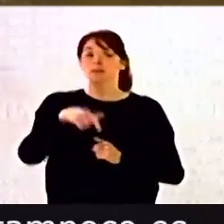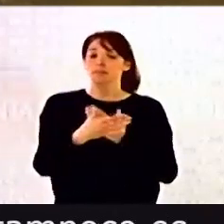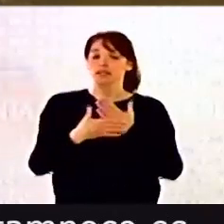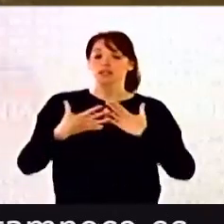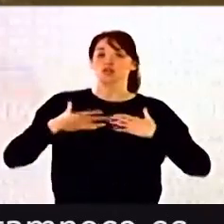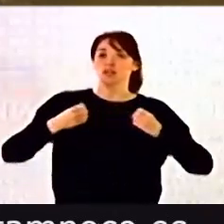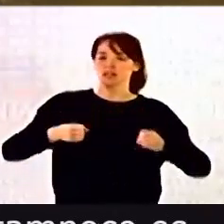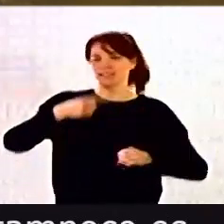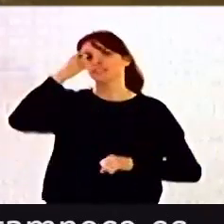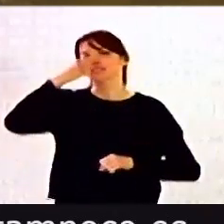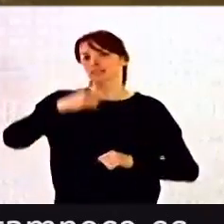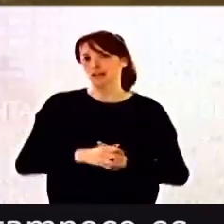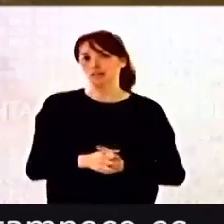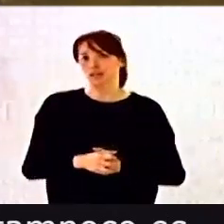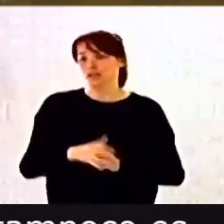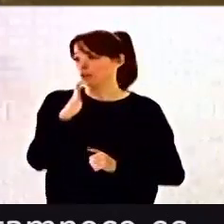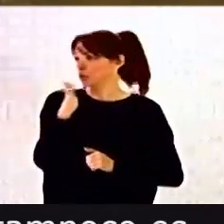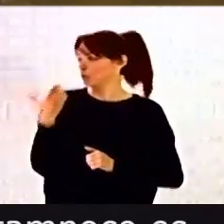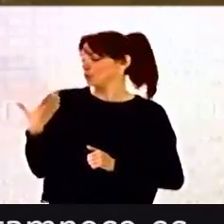Sanidad, porque lo lleva conociendo